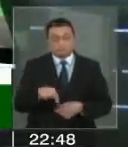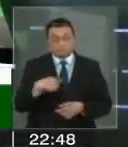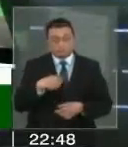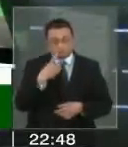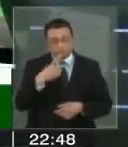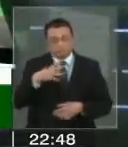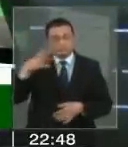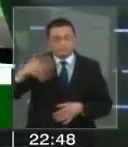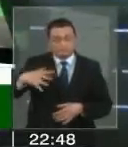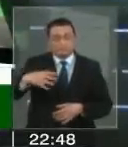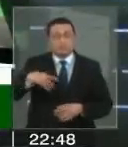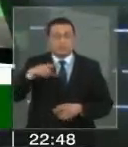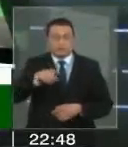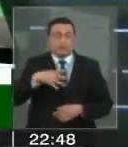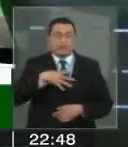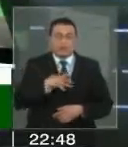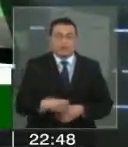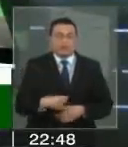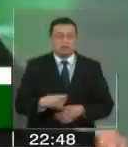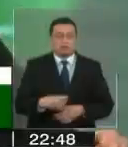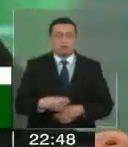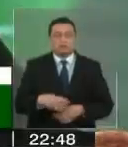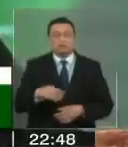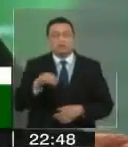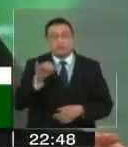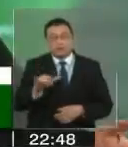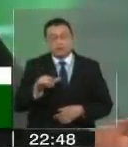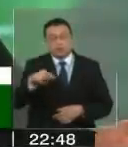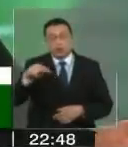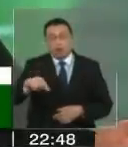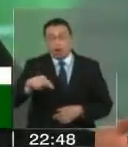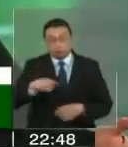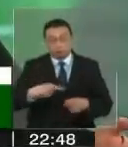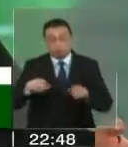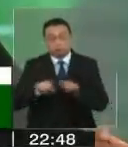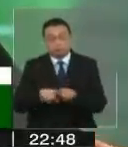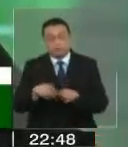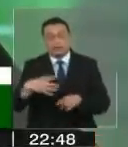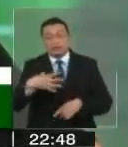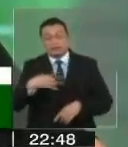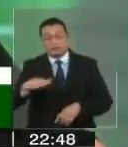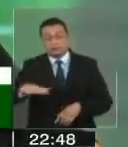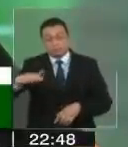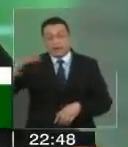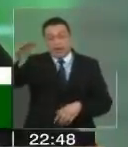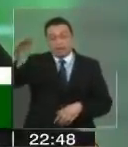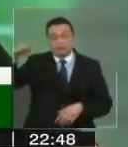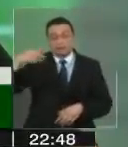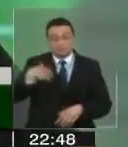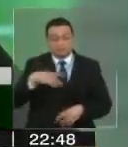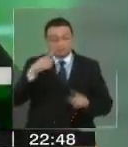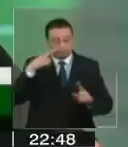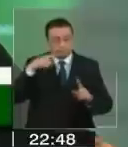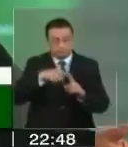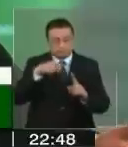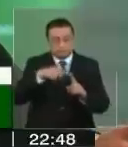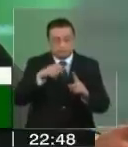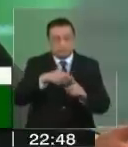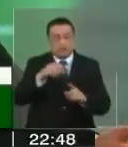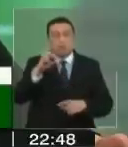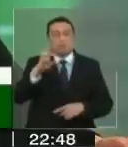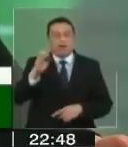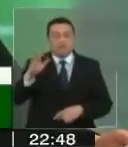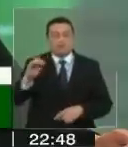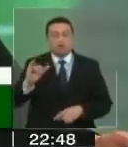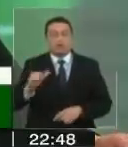en mi caso a los hijos. Y hoy día estoy en pareja, pero los niños ya están más grandes. Pero me dediqué al Pablo y a mis